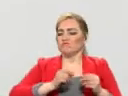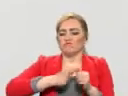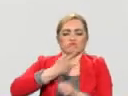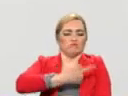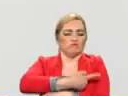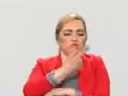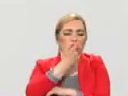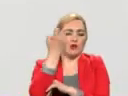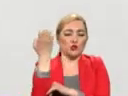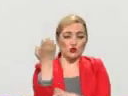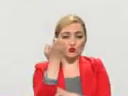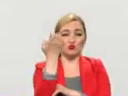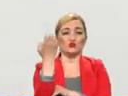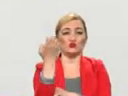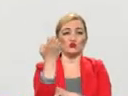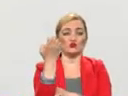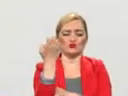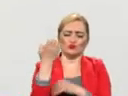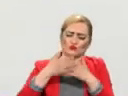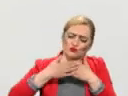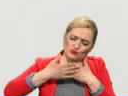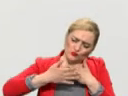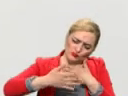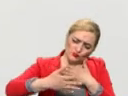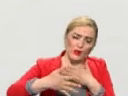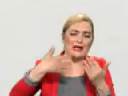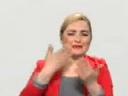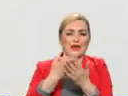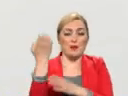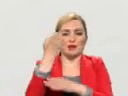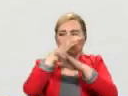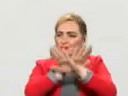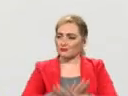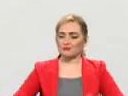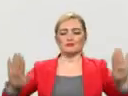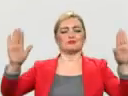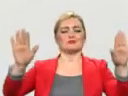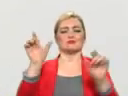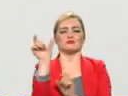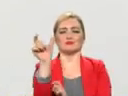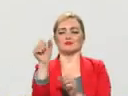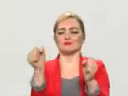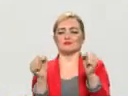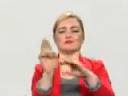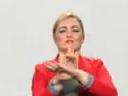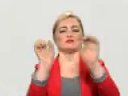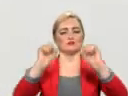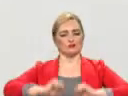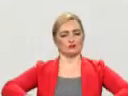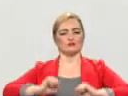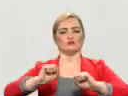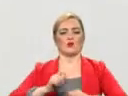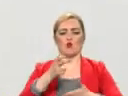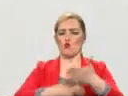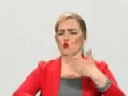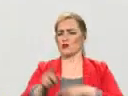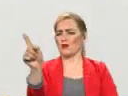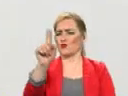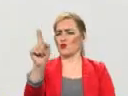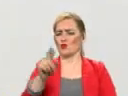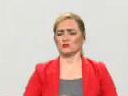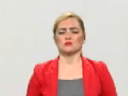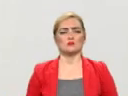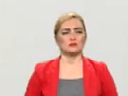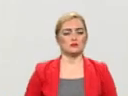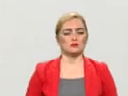de emergencia hasta cuando ya pasemos la emergencia tengan vigencia estos documentos, se garantiza que ninguno de